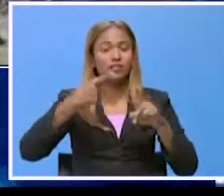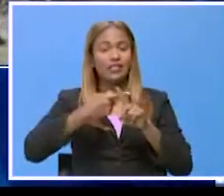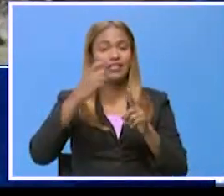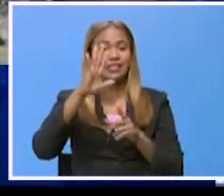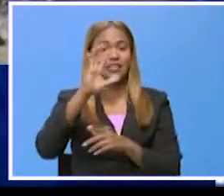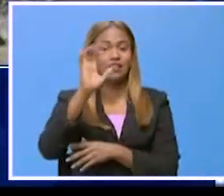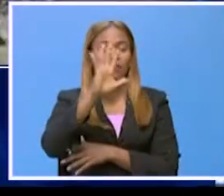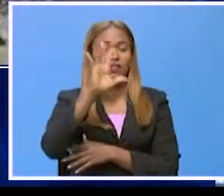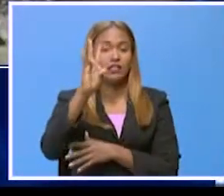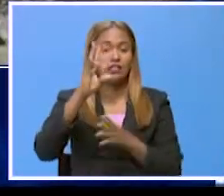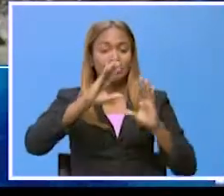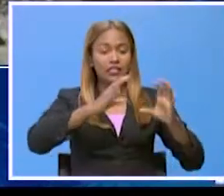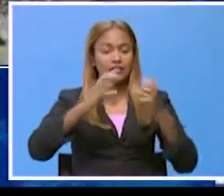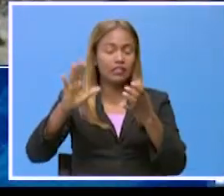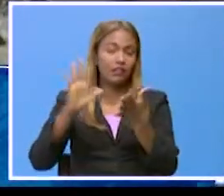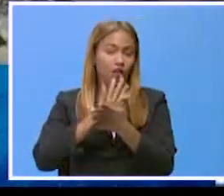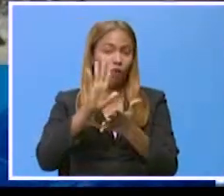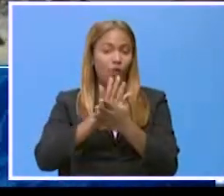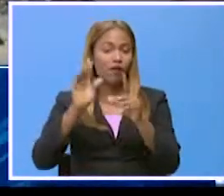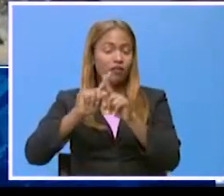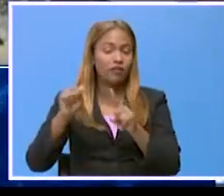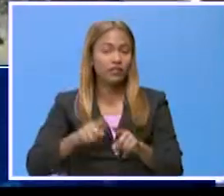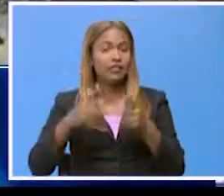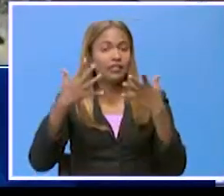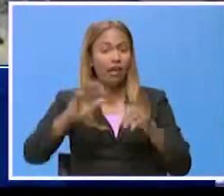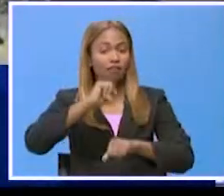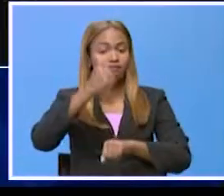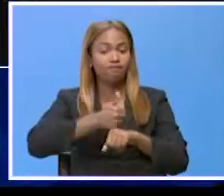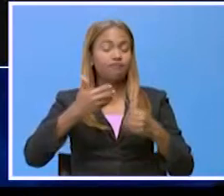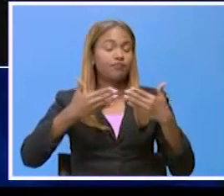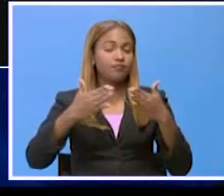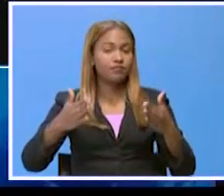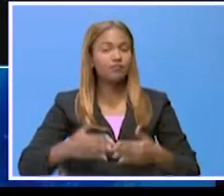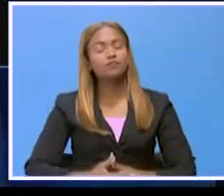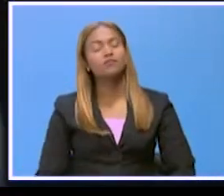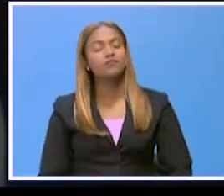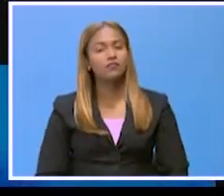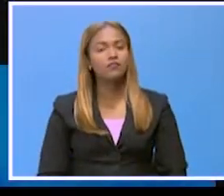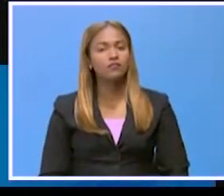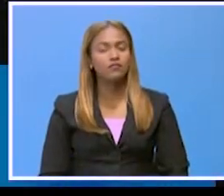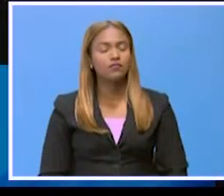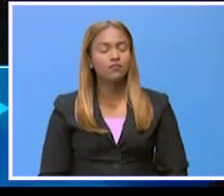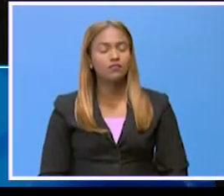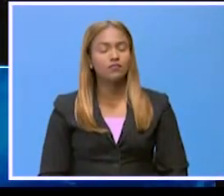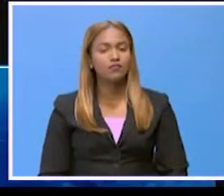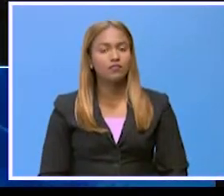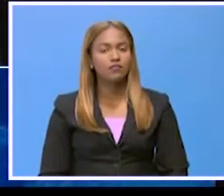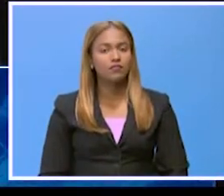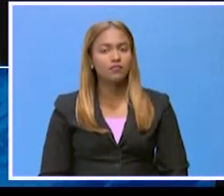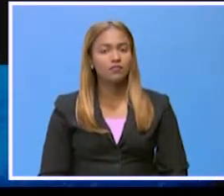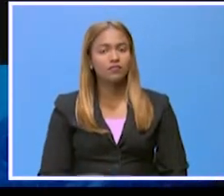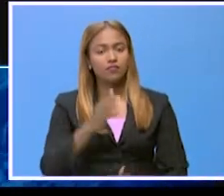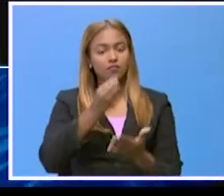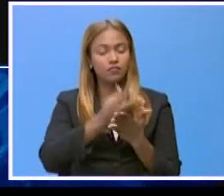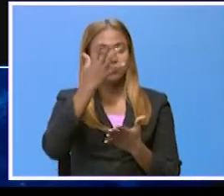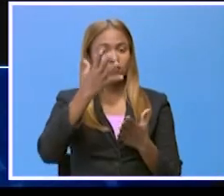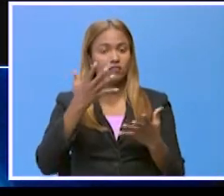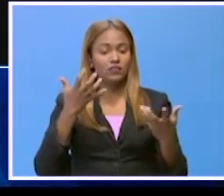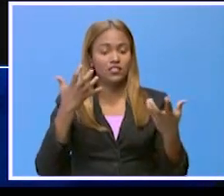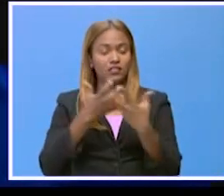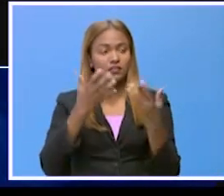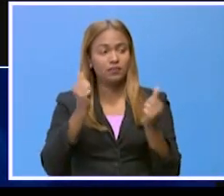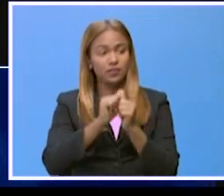557 centros educativos ya inaugurados novedad relacionado con el tema de las